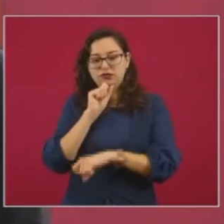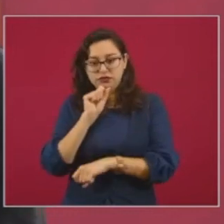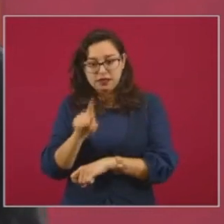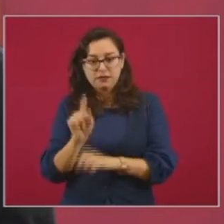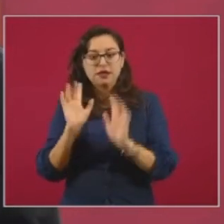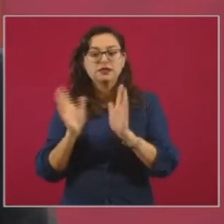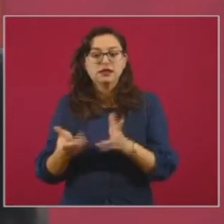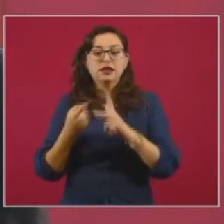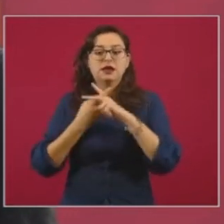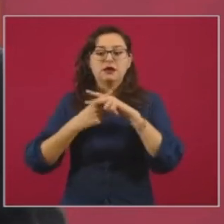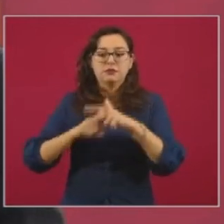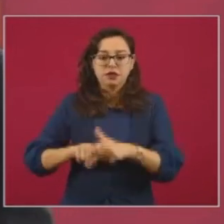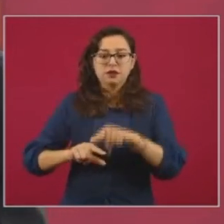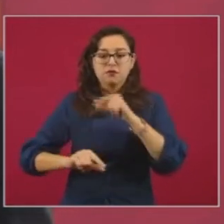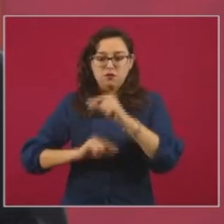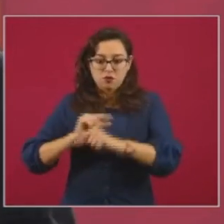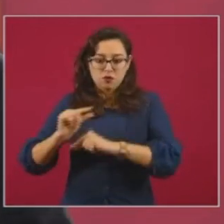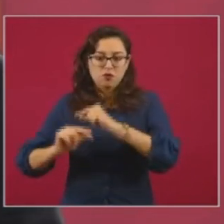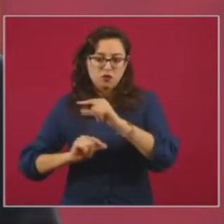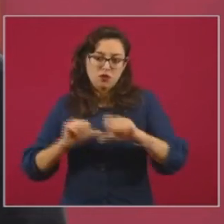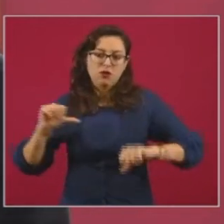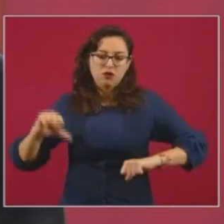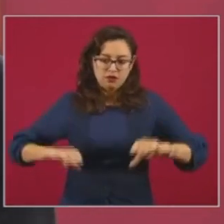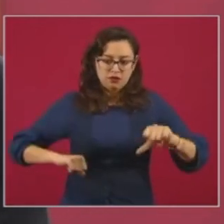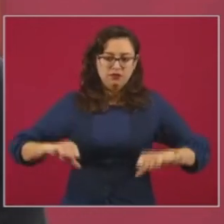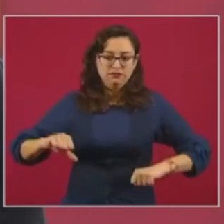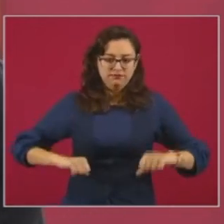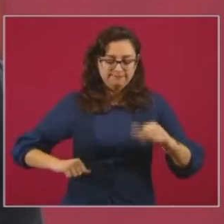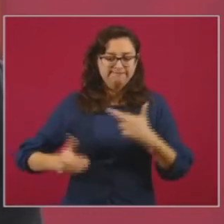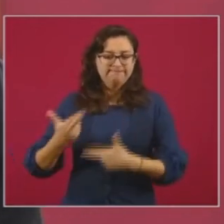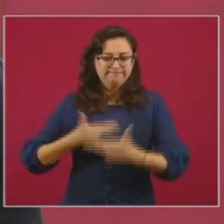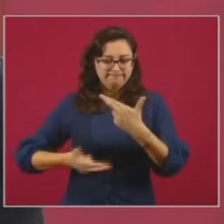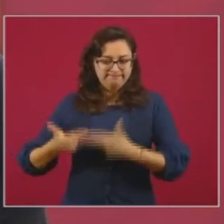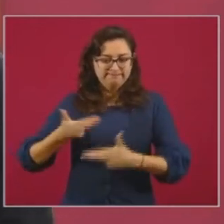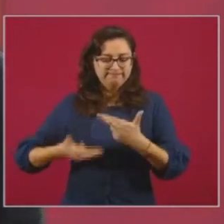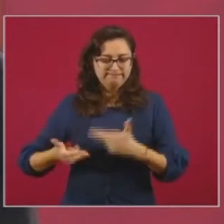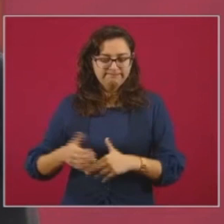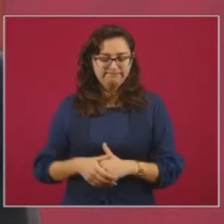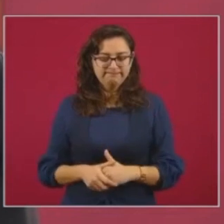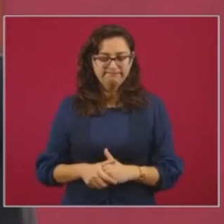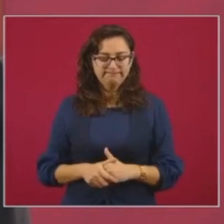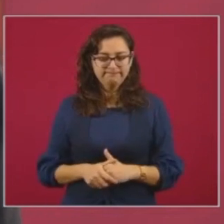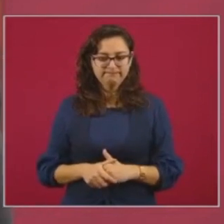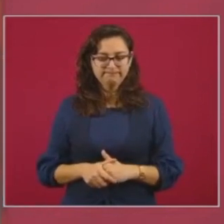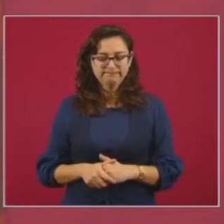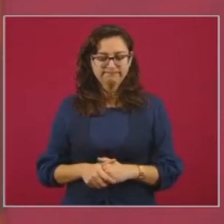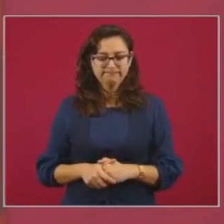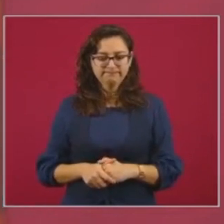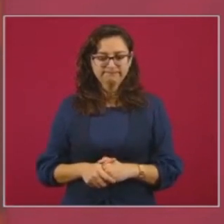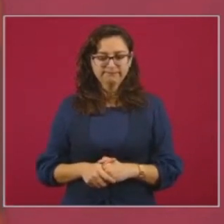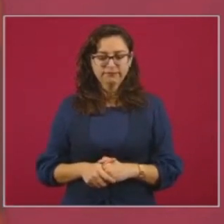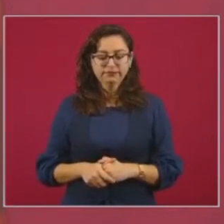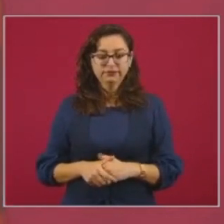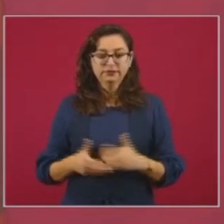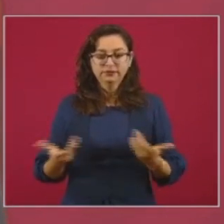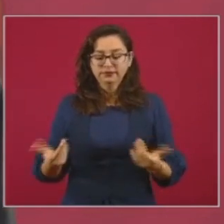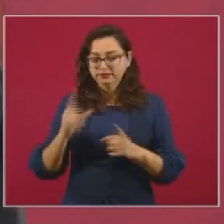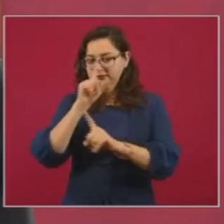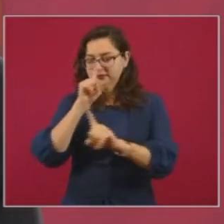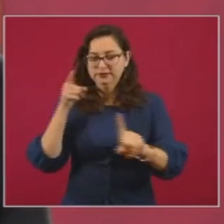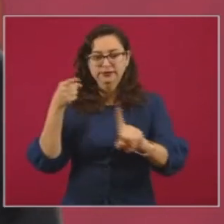puedan empezar ya algunas actividades escolares, teniendo como